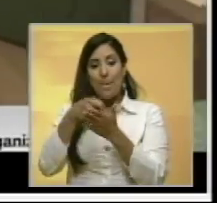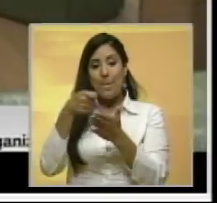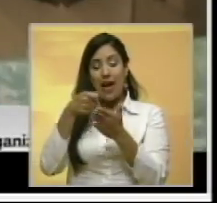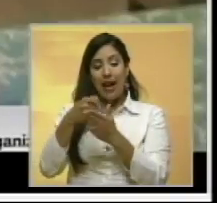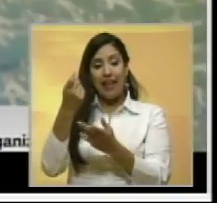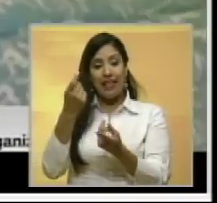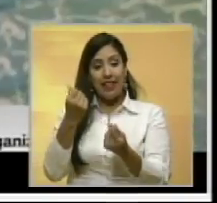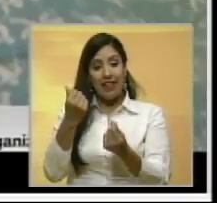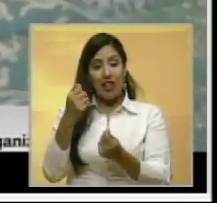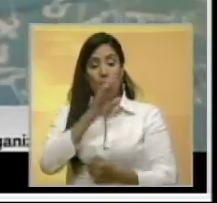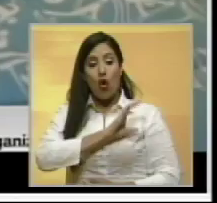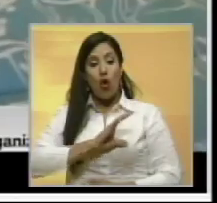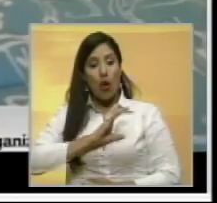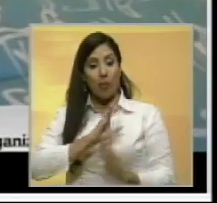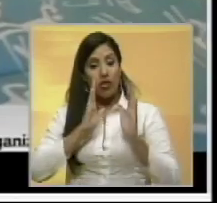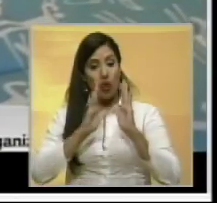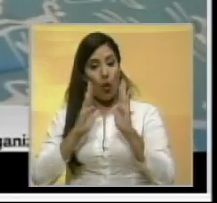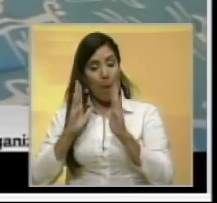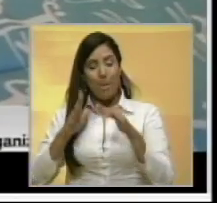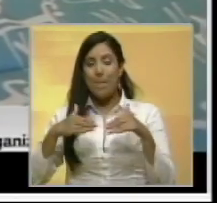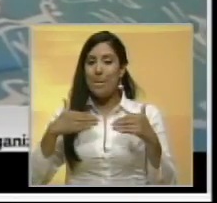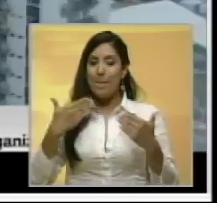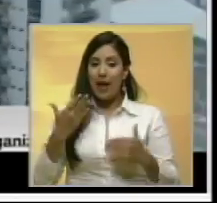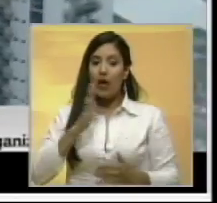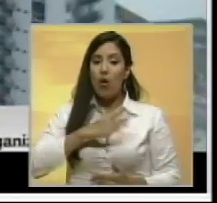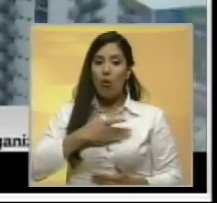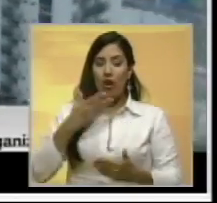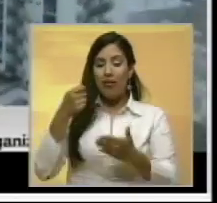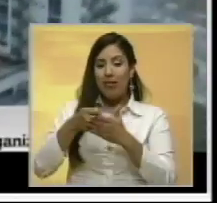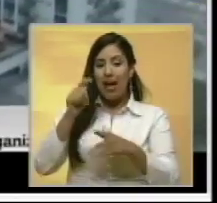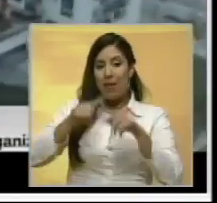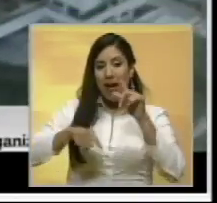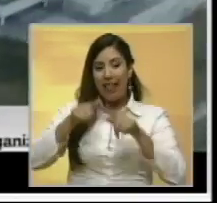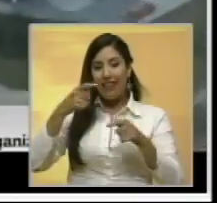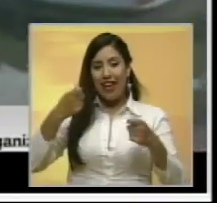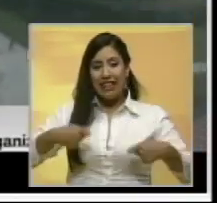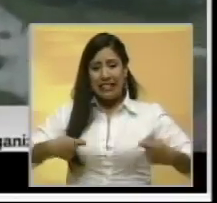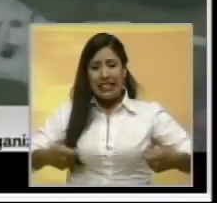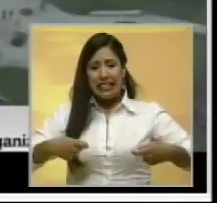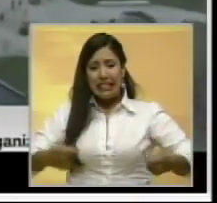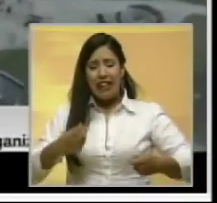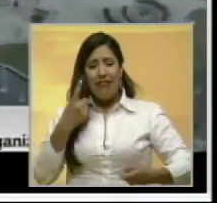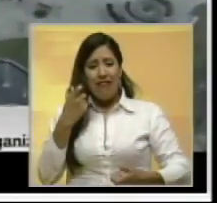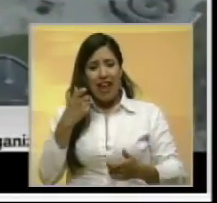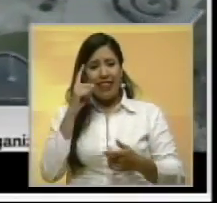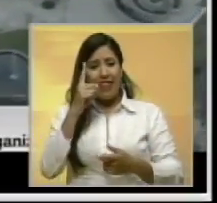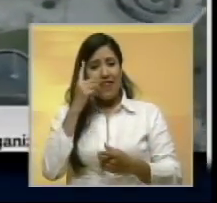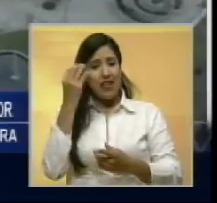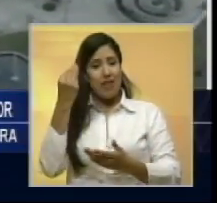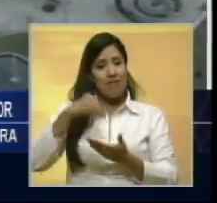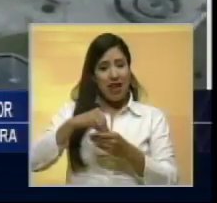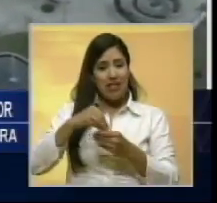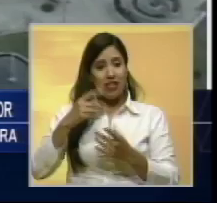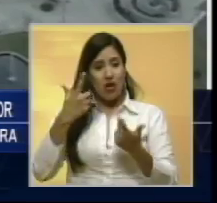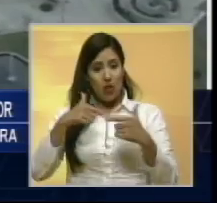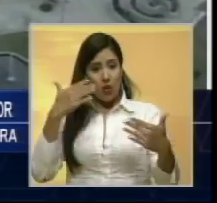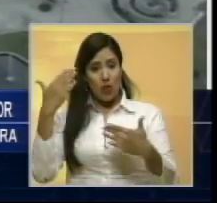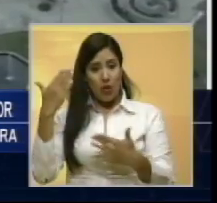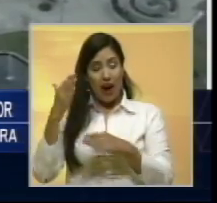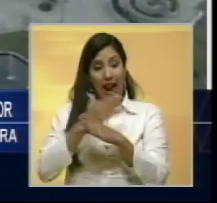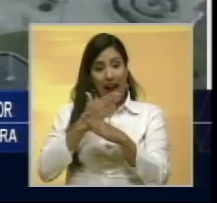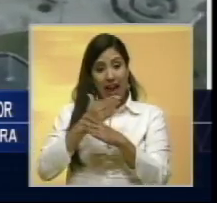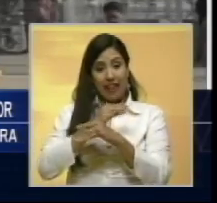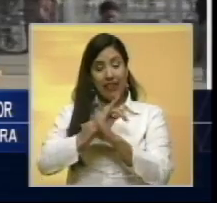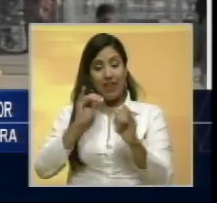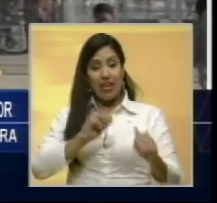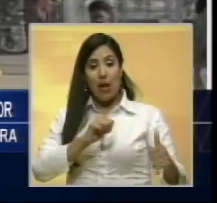le corresponde al comité organizador para poder cubrir varios de los gastos que todavía debe realizar la ciudad anfitriona